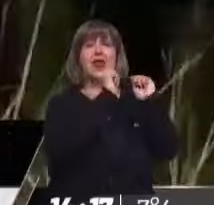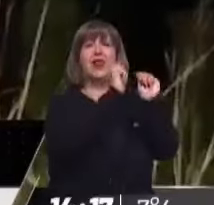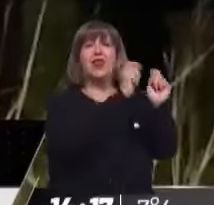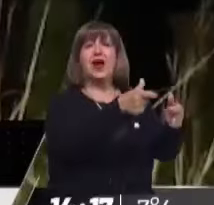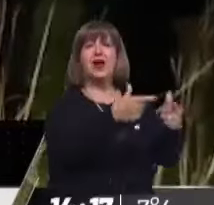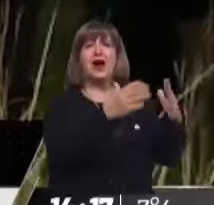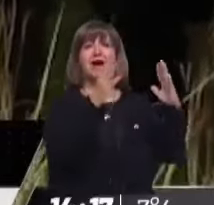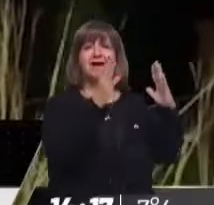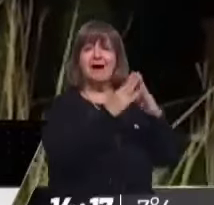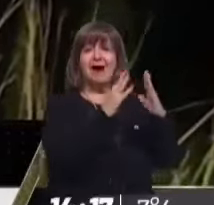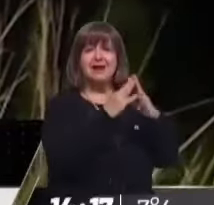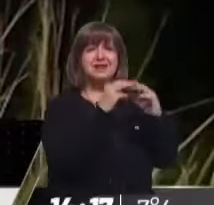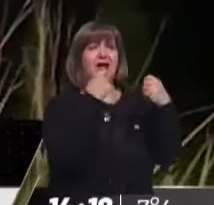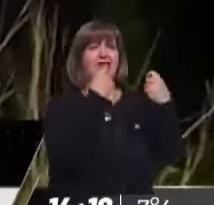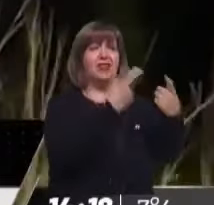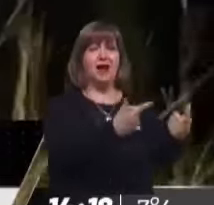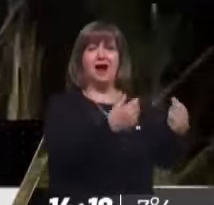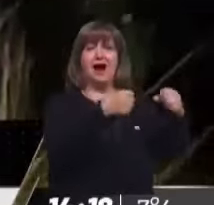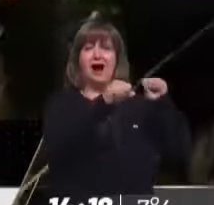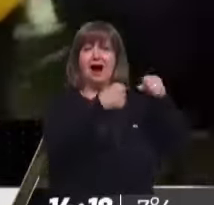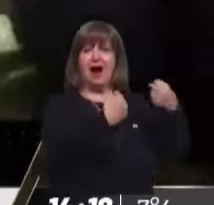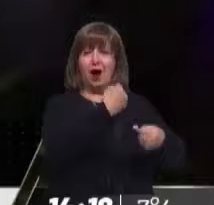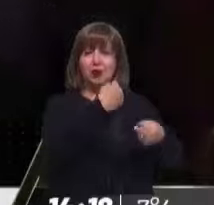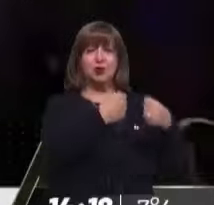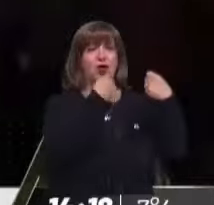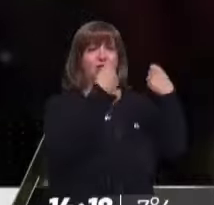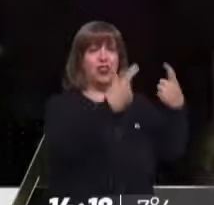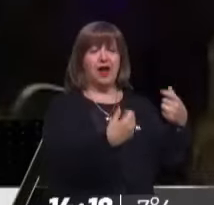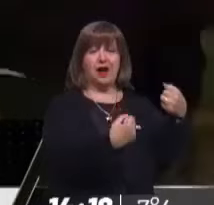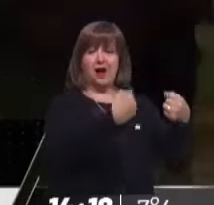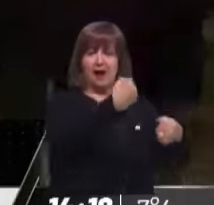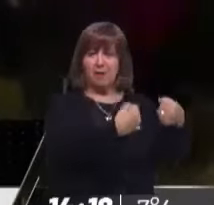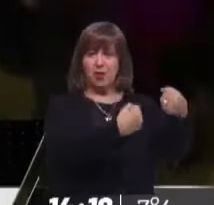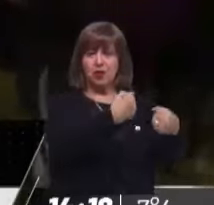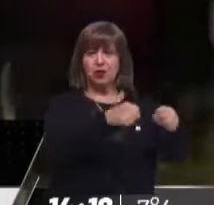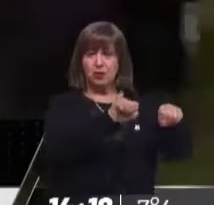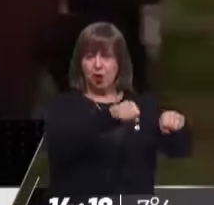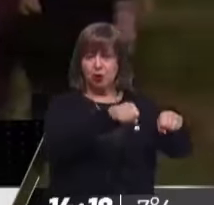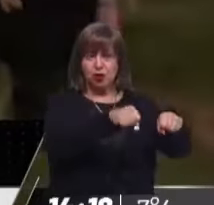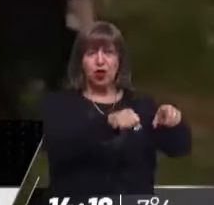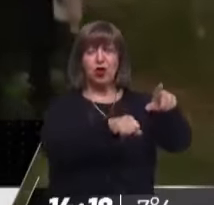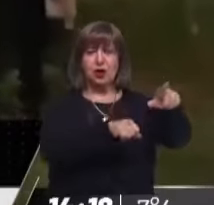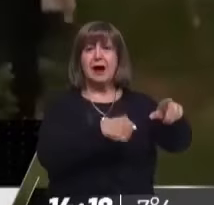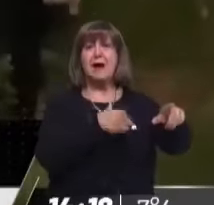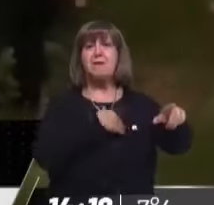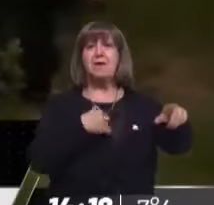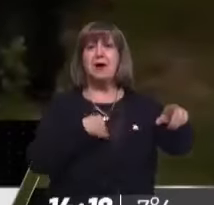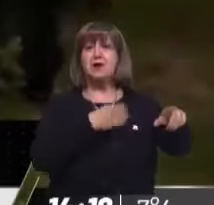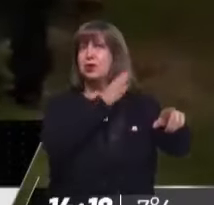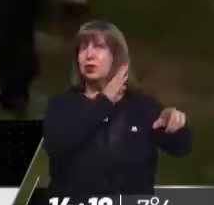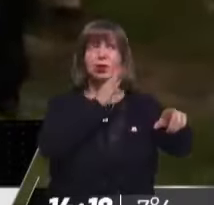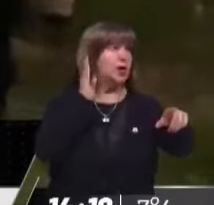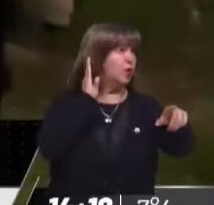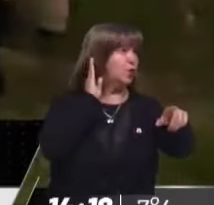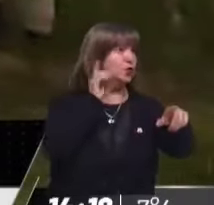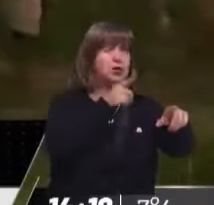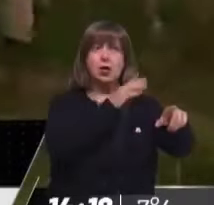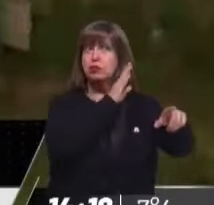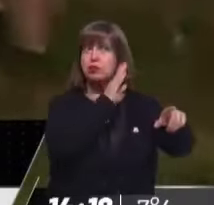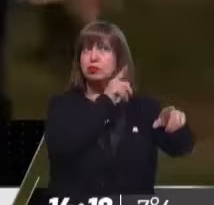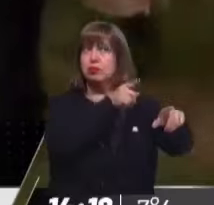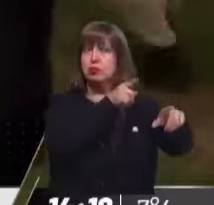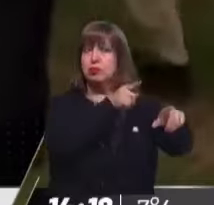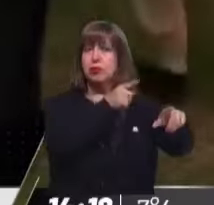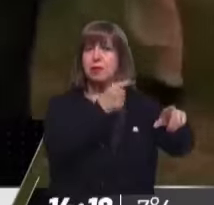desprende justamente de esta prueba. Mientras tanto, Fernando Burlando, el abogado, anunció que se va a Paraguay porque quiere también instalar el caso en el vecino país, cosa